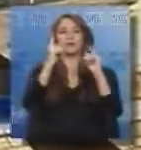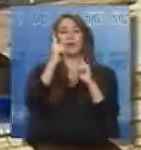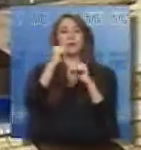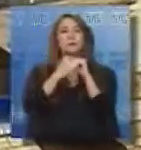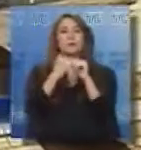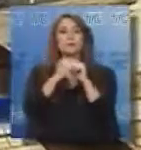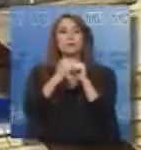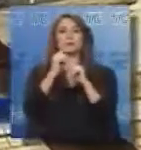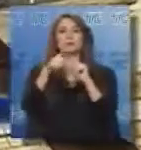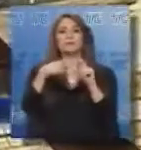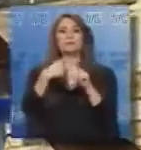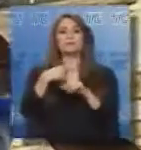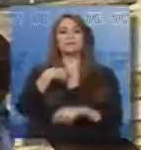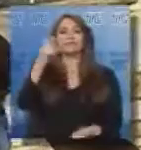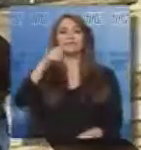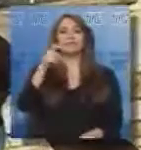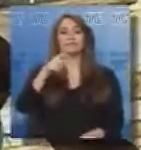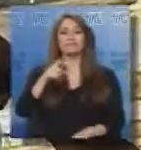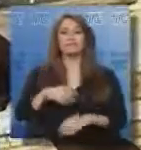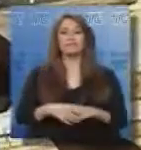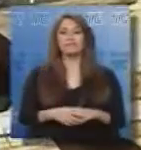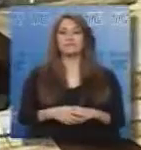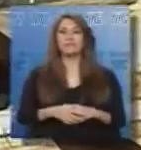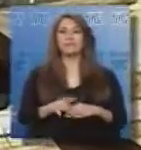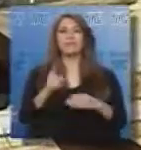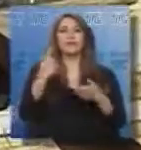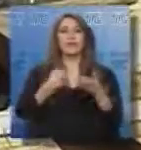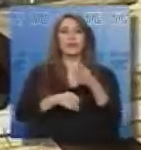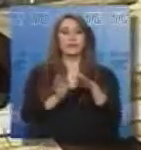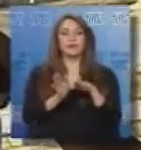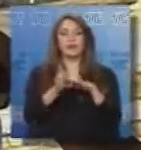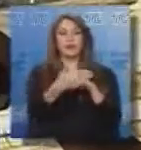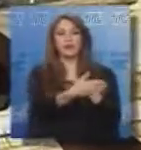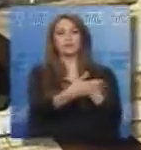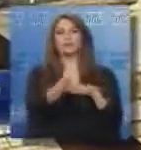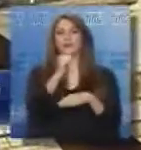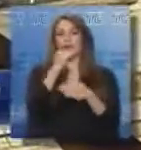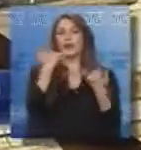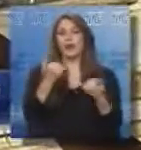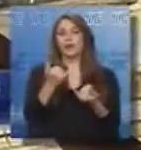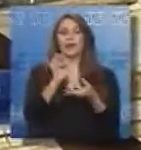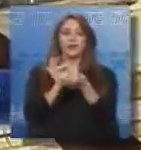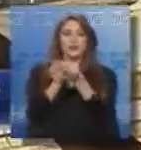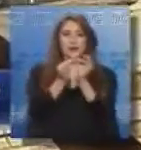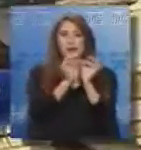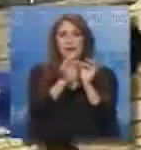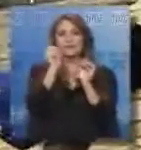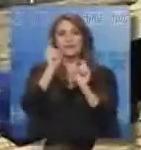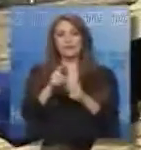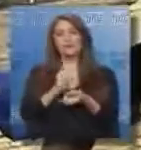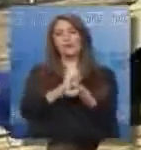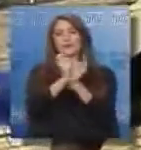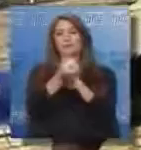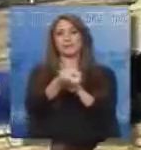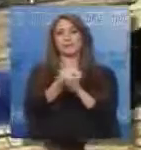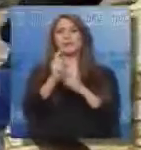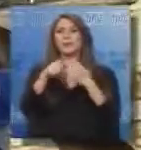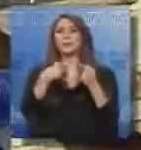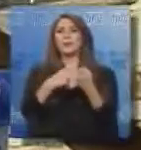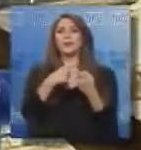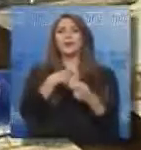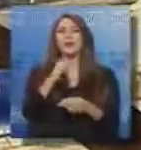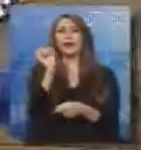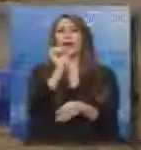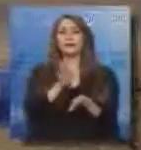había en los accesos eran que los radios de las curvas no estaban bien diseñados y eso es lo que hemos procedido a corregir. ¿Qué pasaba cuando los vehículos querían